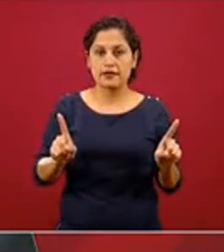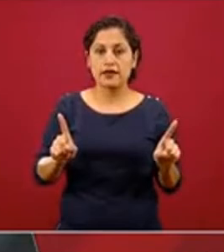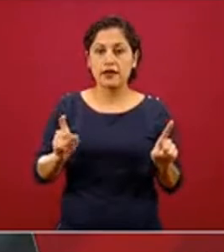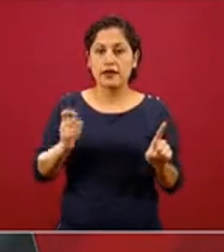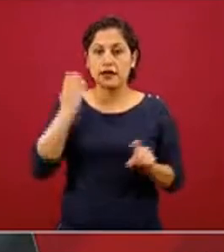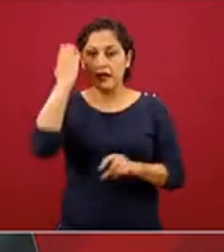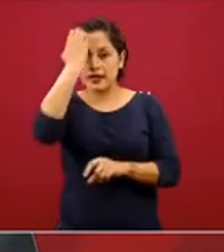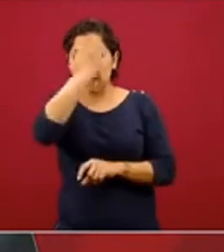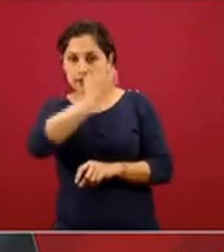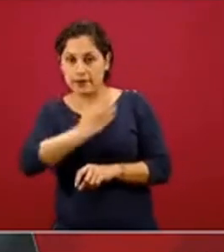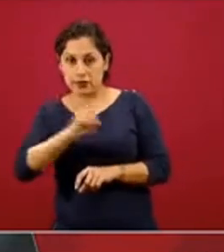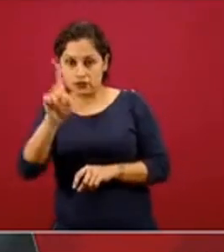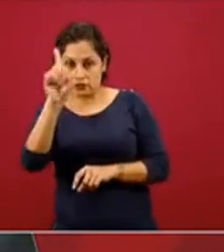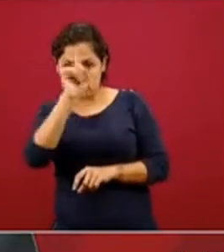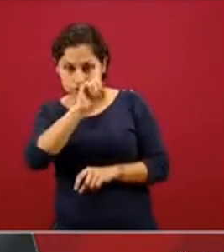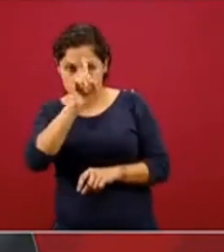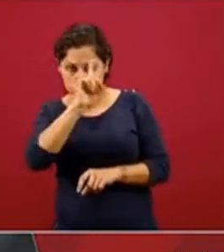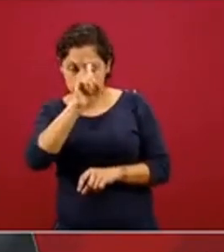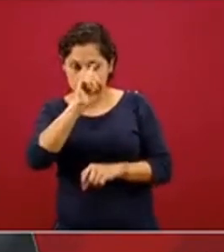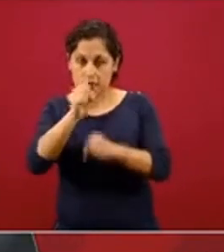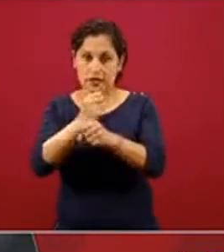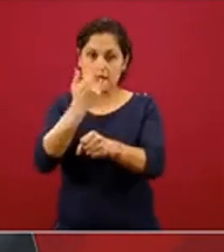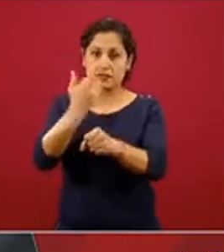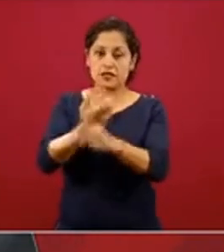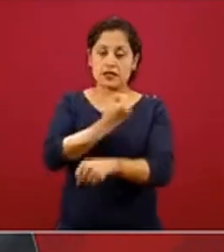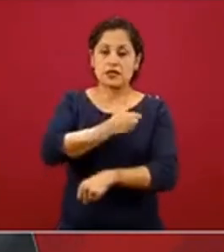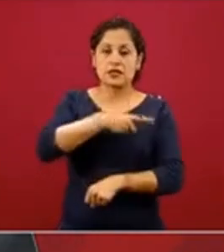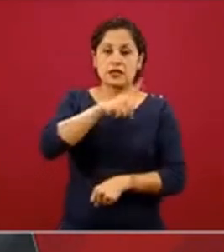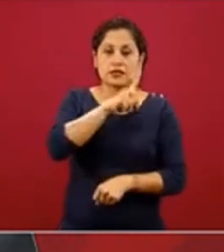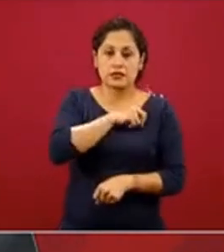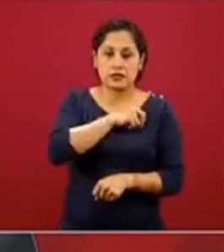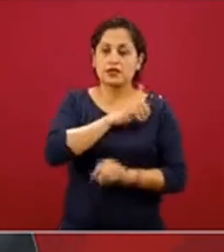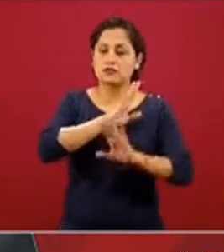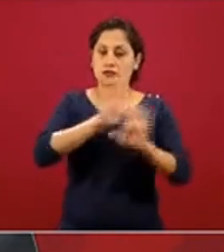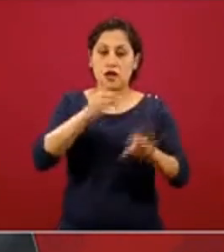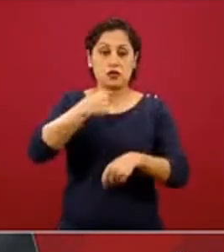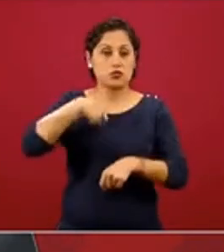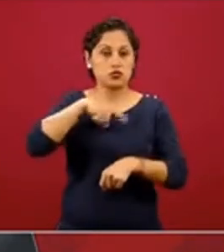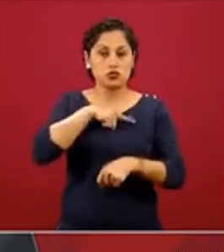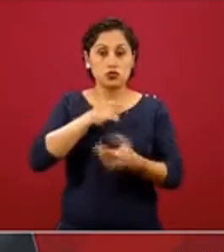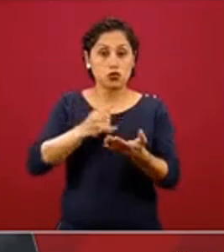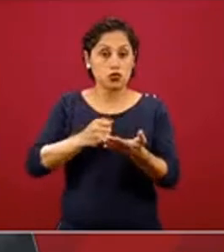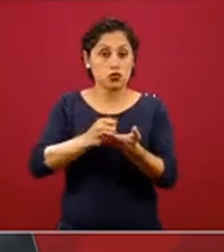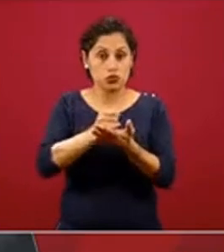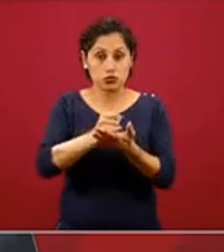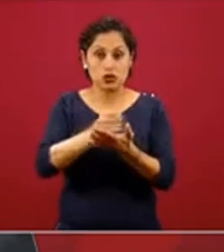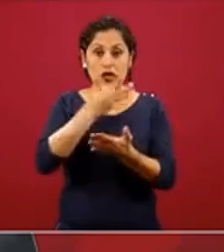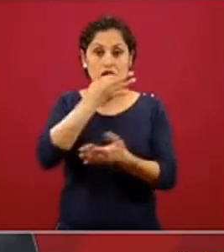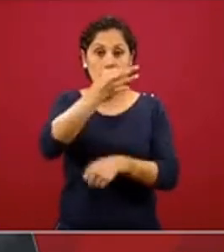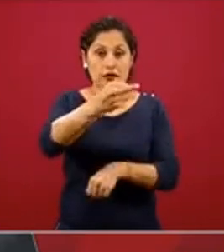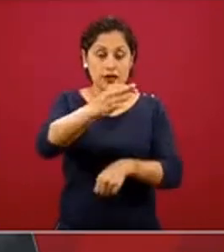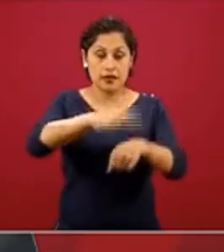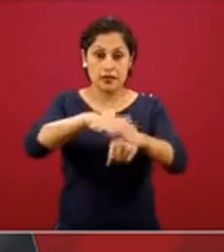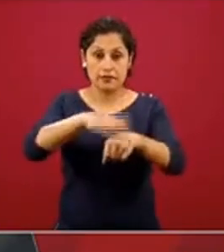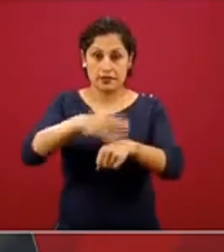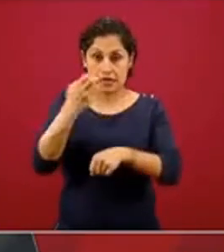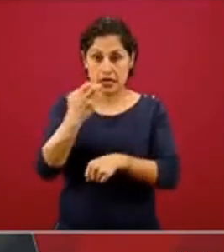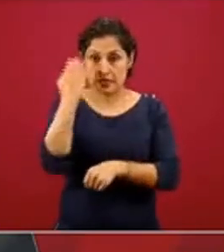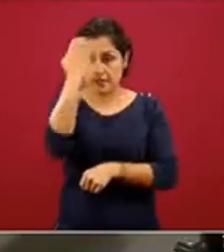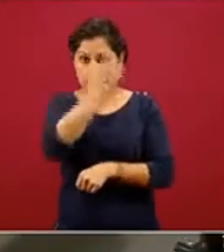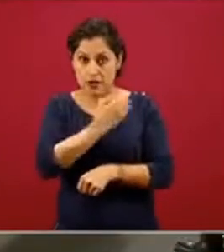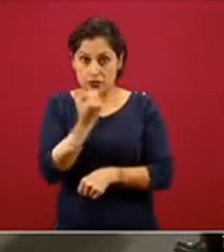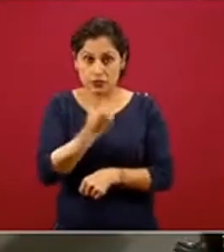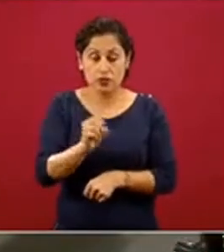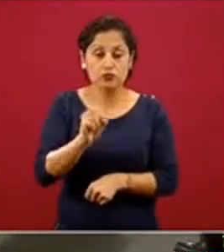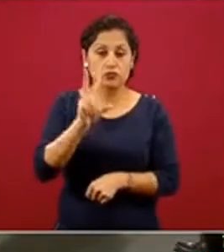una recomendación de la Secretaría de Salud de utilizarlas, porque no hay recomendación en ese sentido. Muchas gracias, Alejandro.